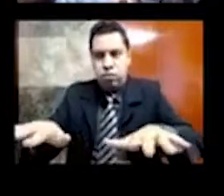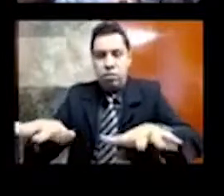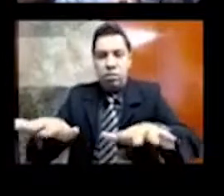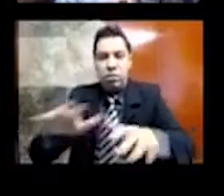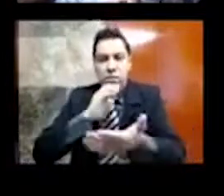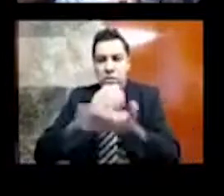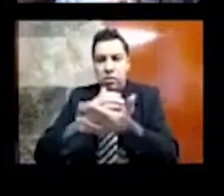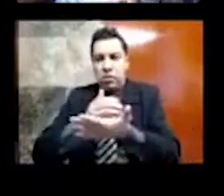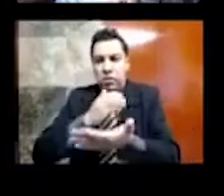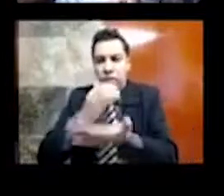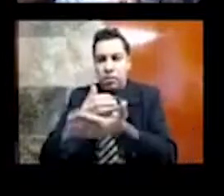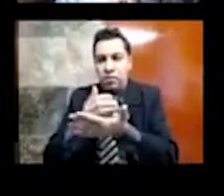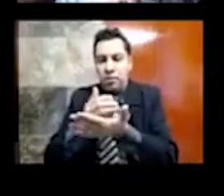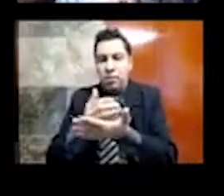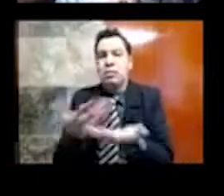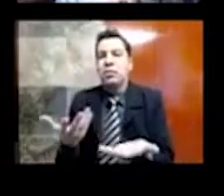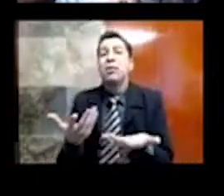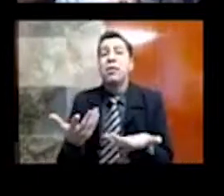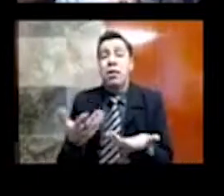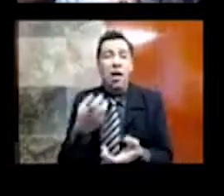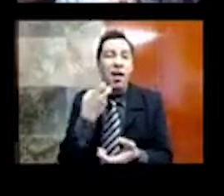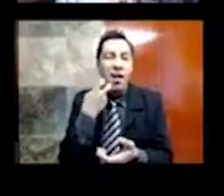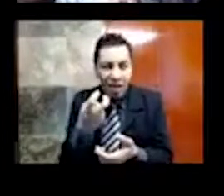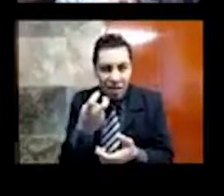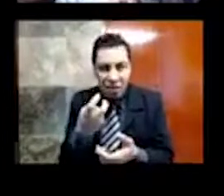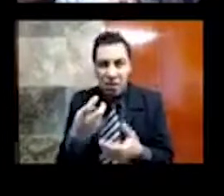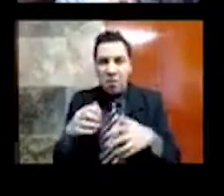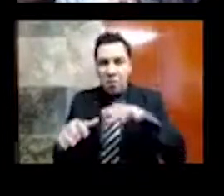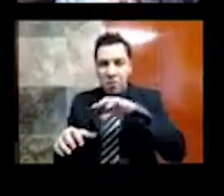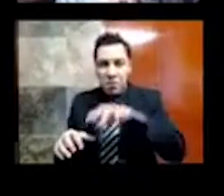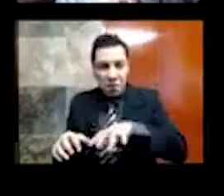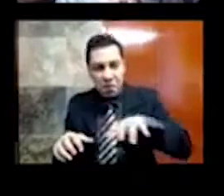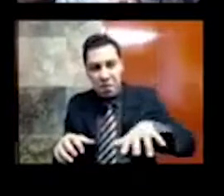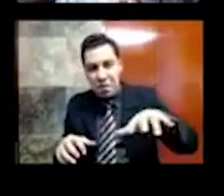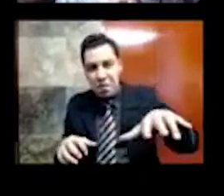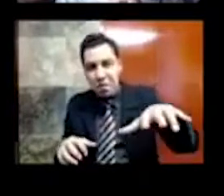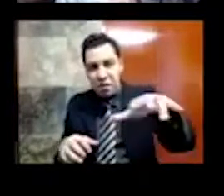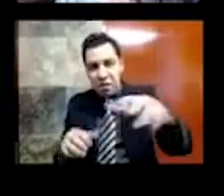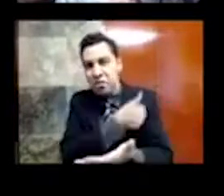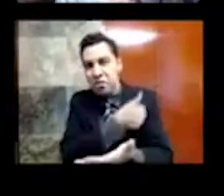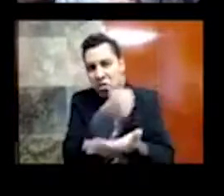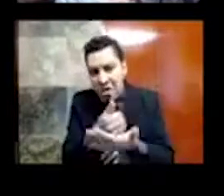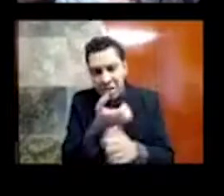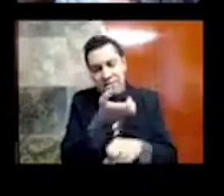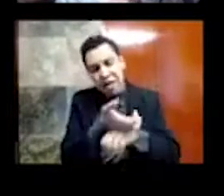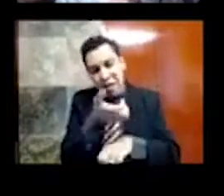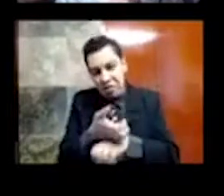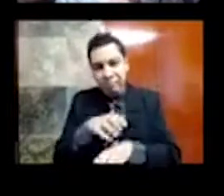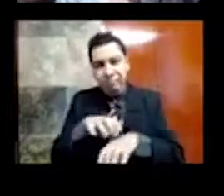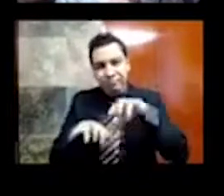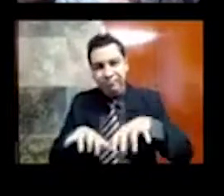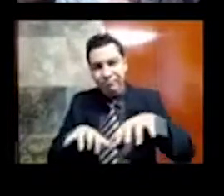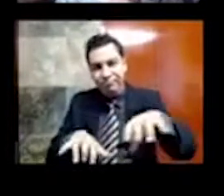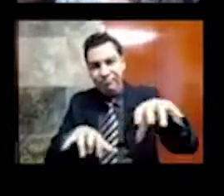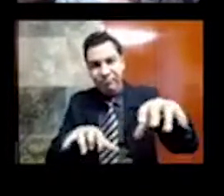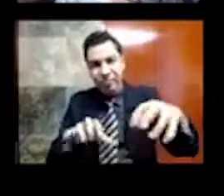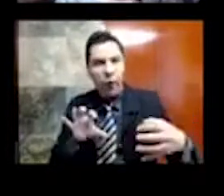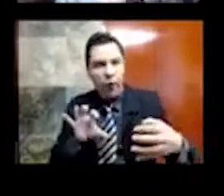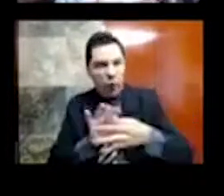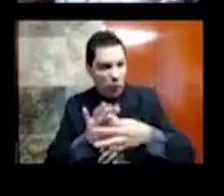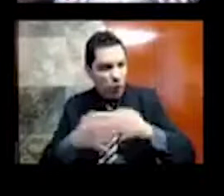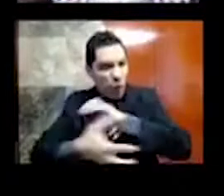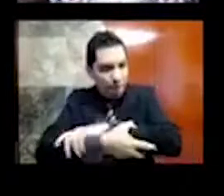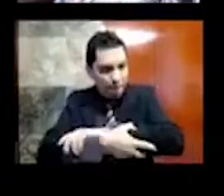tal vez simplemente con la idea de quitarle fuerza a otro estado dominante, ¿no? Por supuesto, por supuesto.